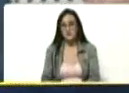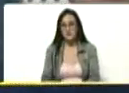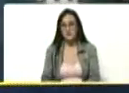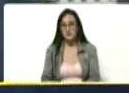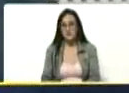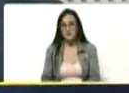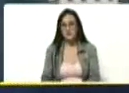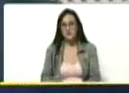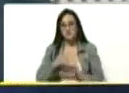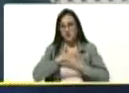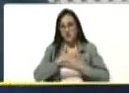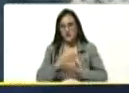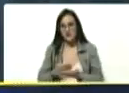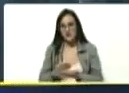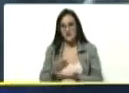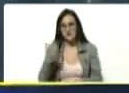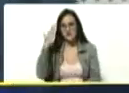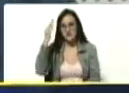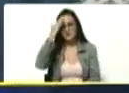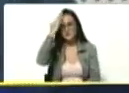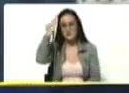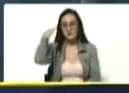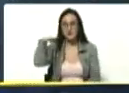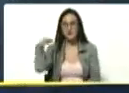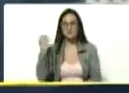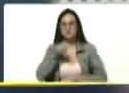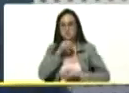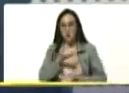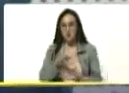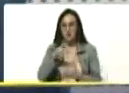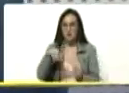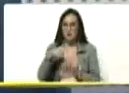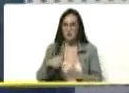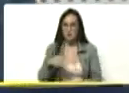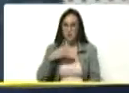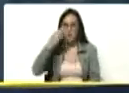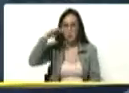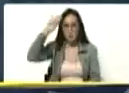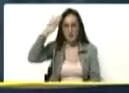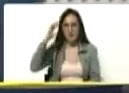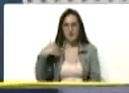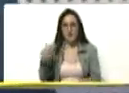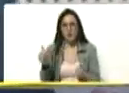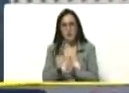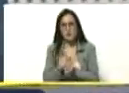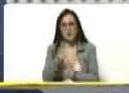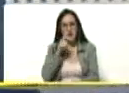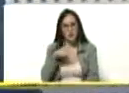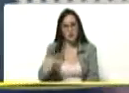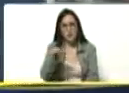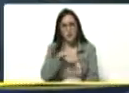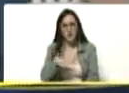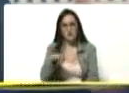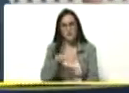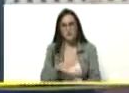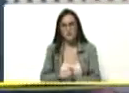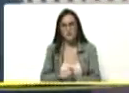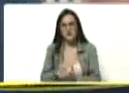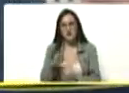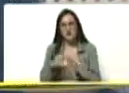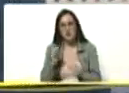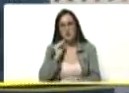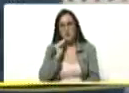con esa solidaridad que sabía y sabe expresar la revolución cubana, acompañando a nuestro pueblo, a nuestra